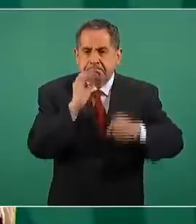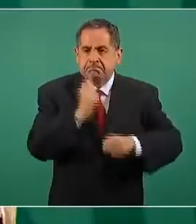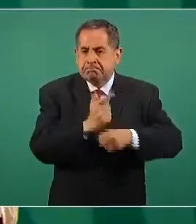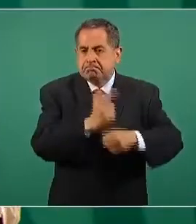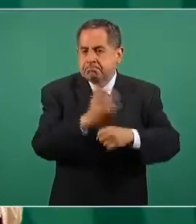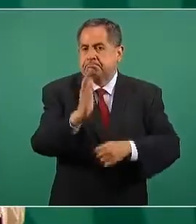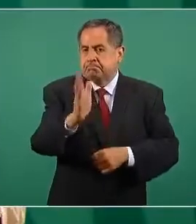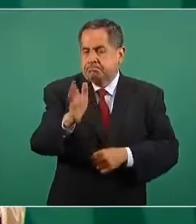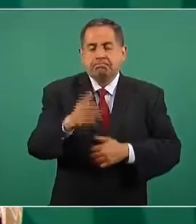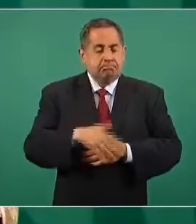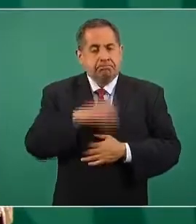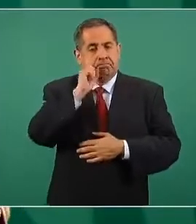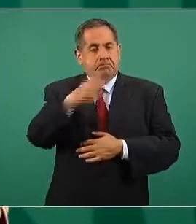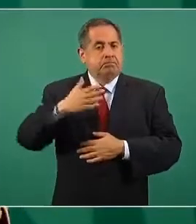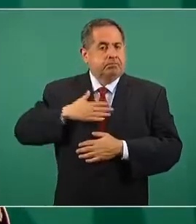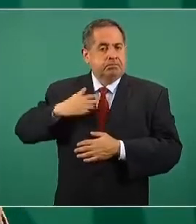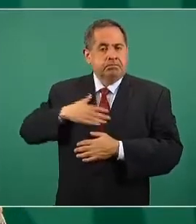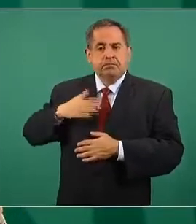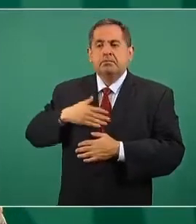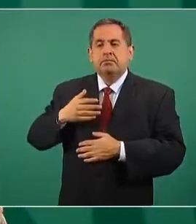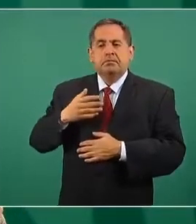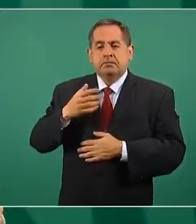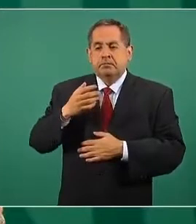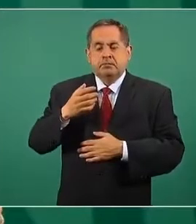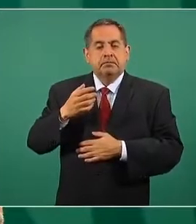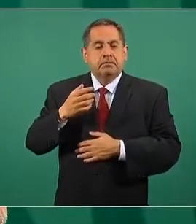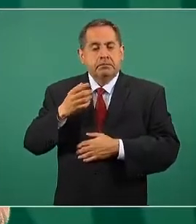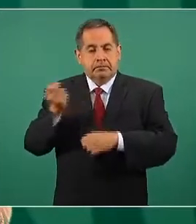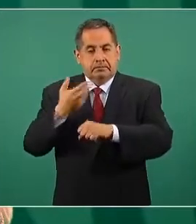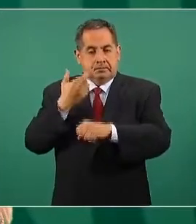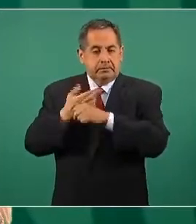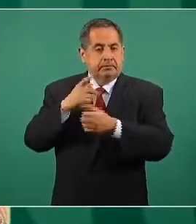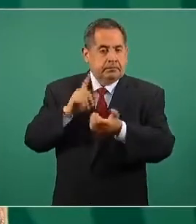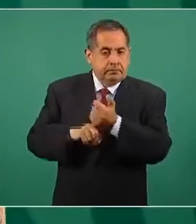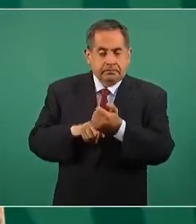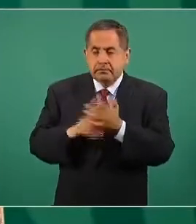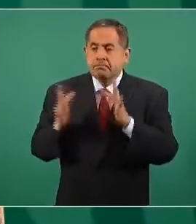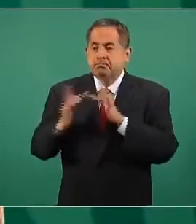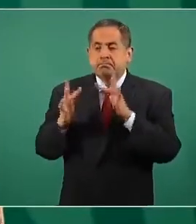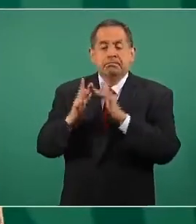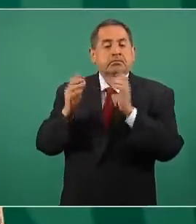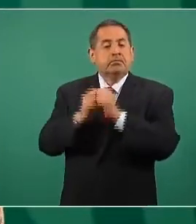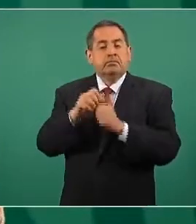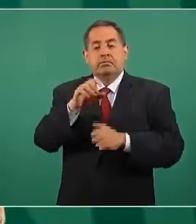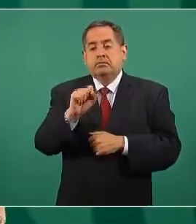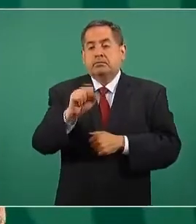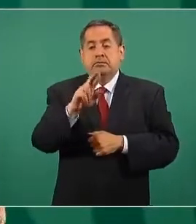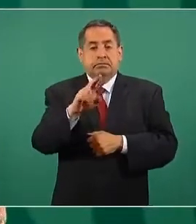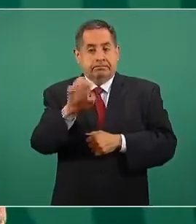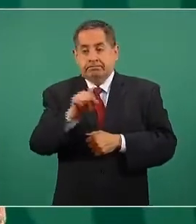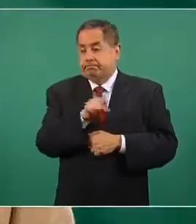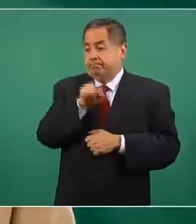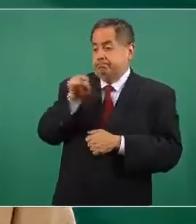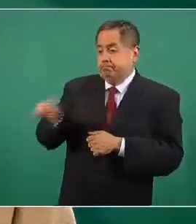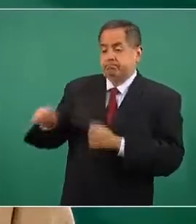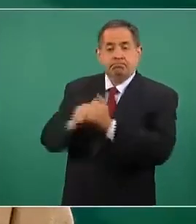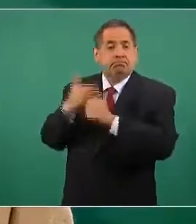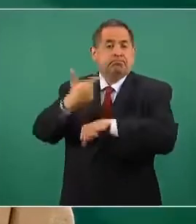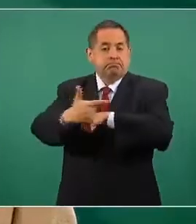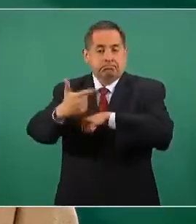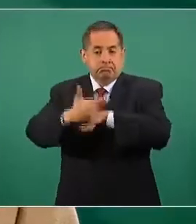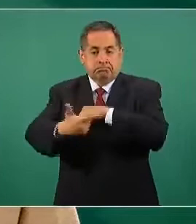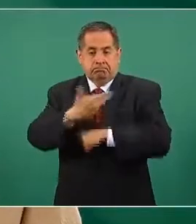la Cancillería en una comunicación permanente con las autoridades guatemaltecas, permanente, ¿verdad?, para